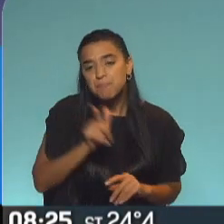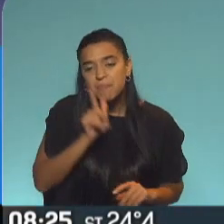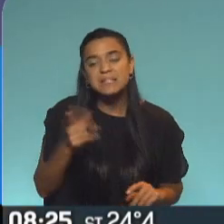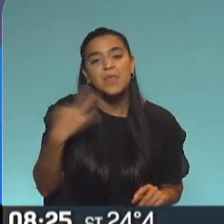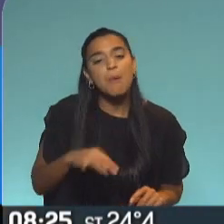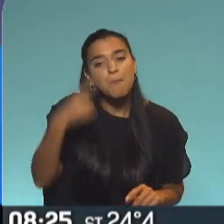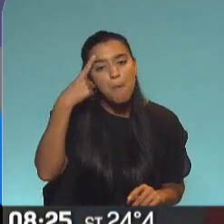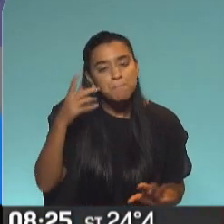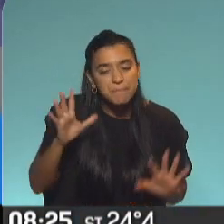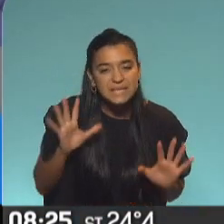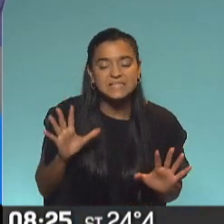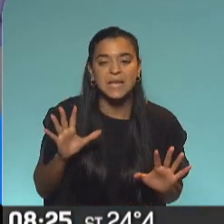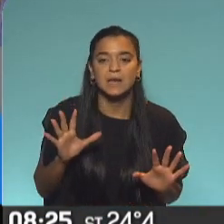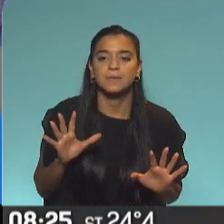las